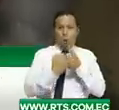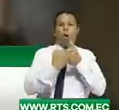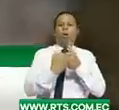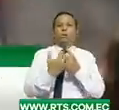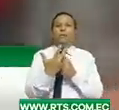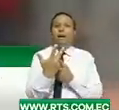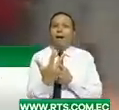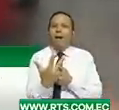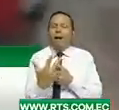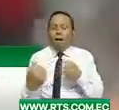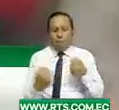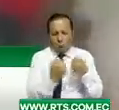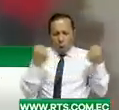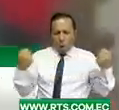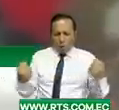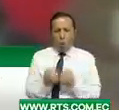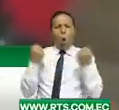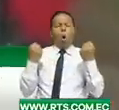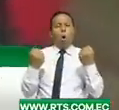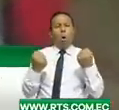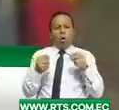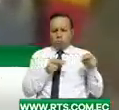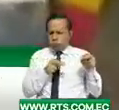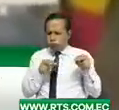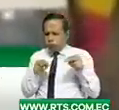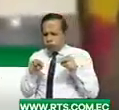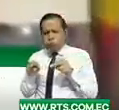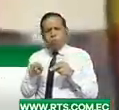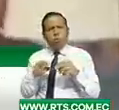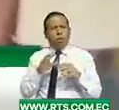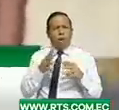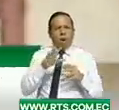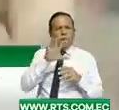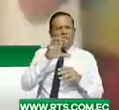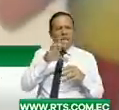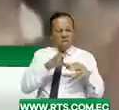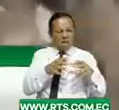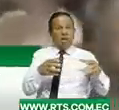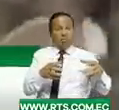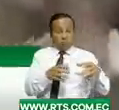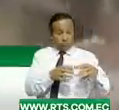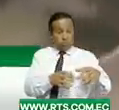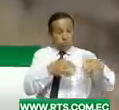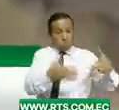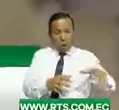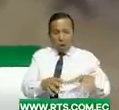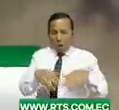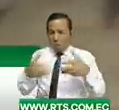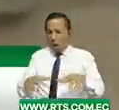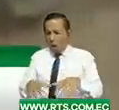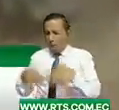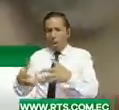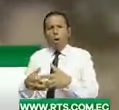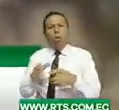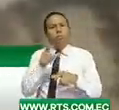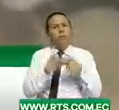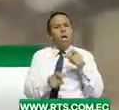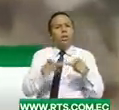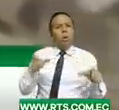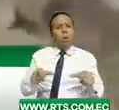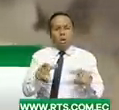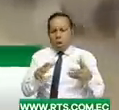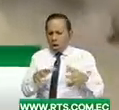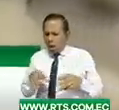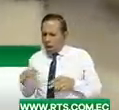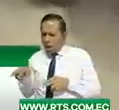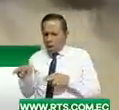muestran una quincena de vagones tendidos en las vías y a cientos de personas a su alrededor intentando rescatar a